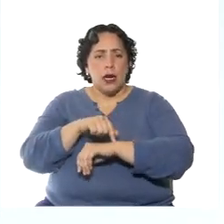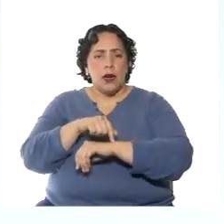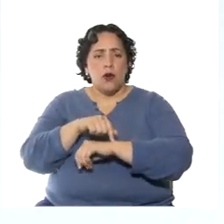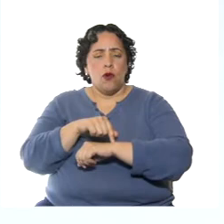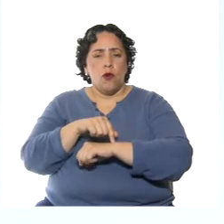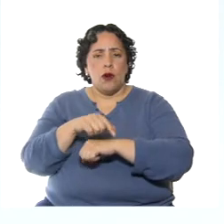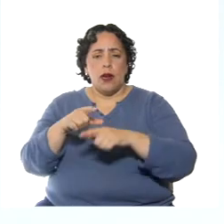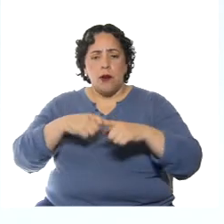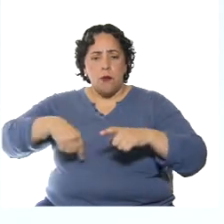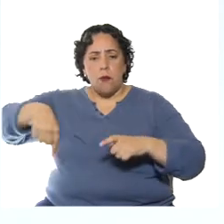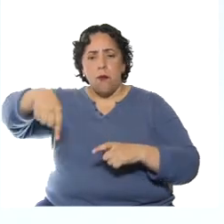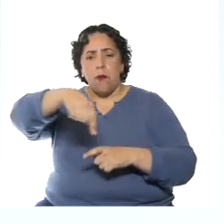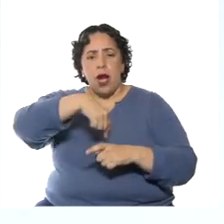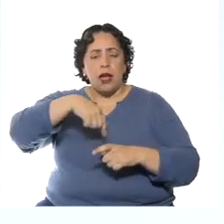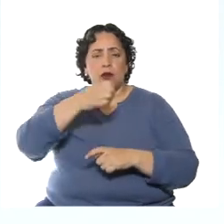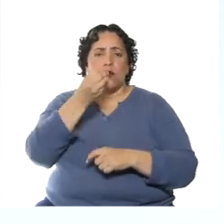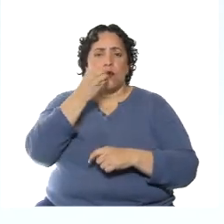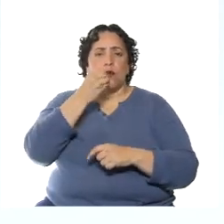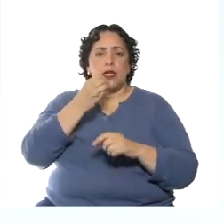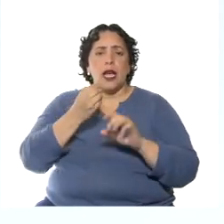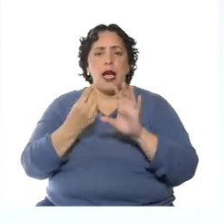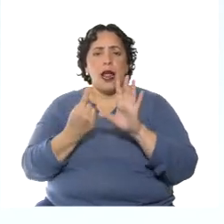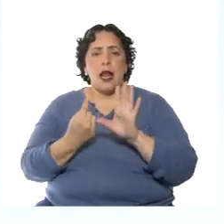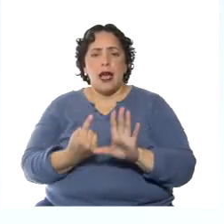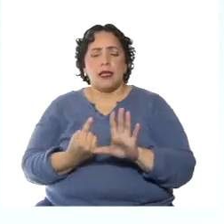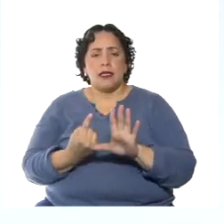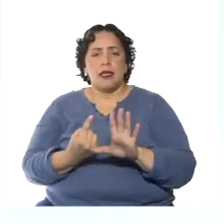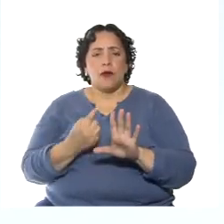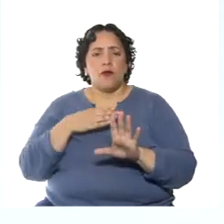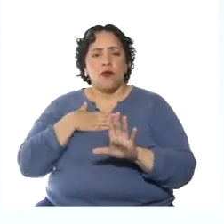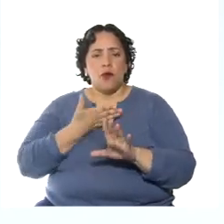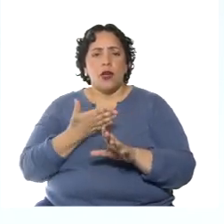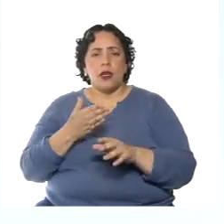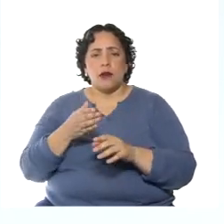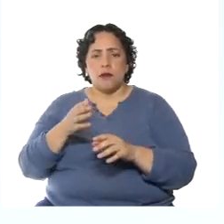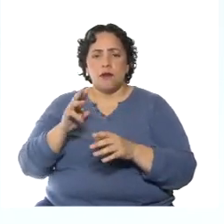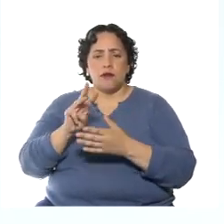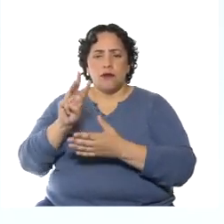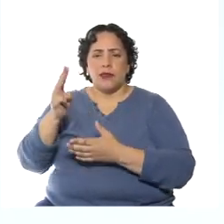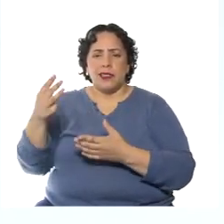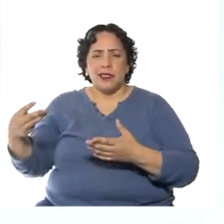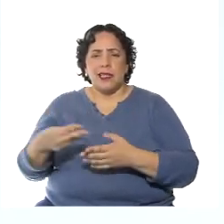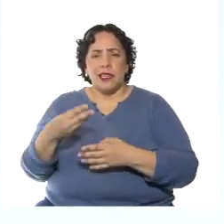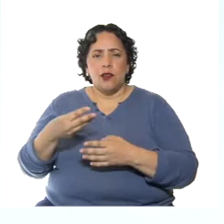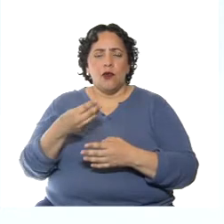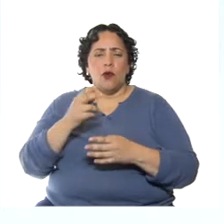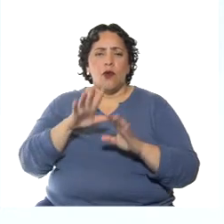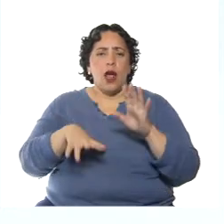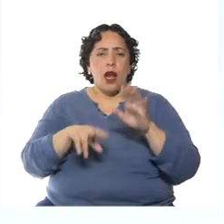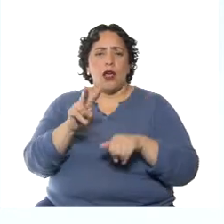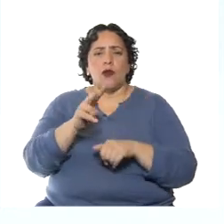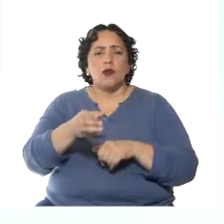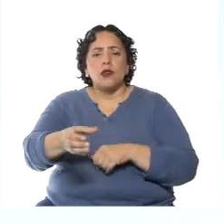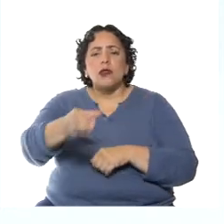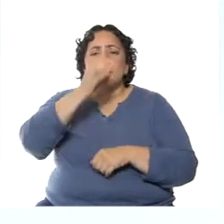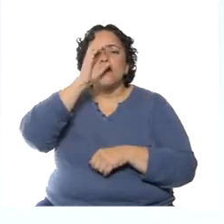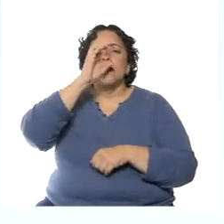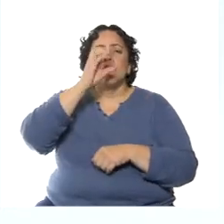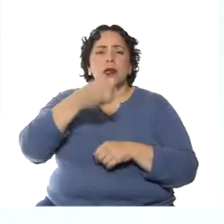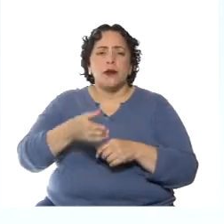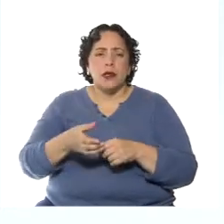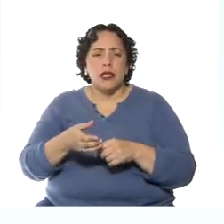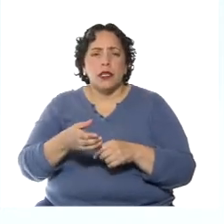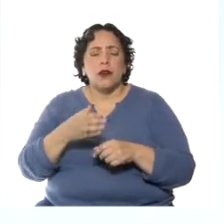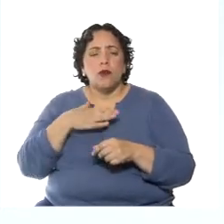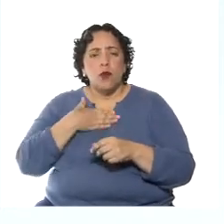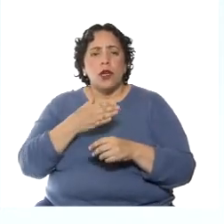el plato de comida, a las 6 puede encontrar un cubierto, a las 12 puede encontrar el vaso de bebida, entonces también